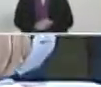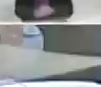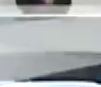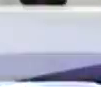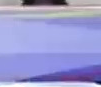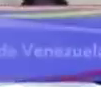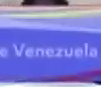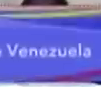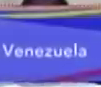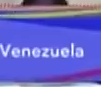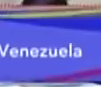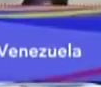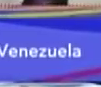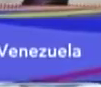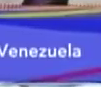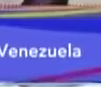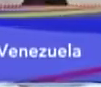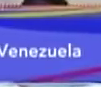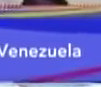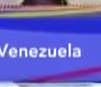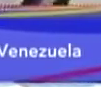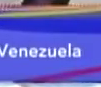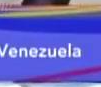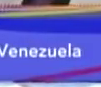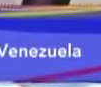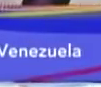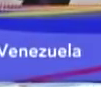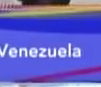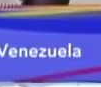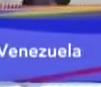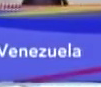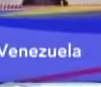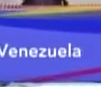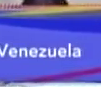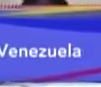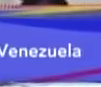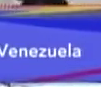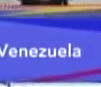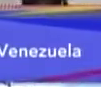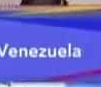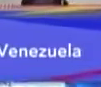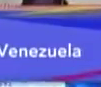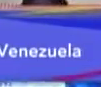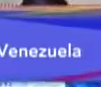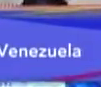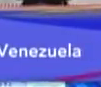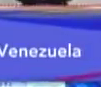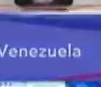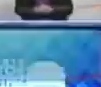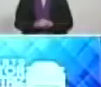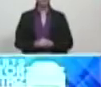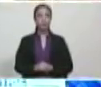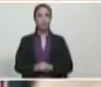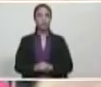trabajadoras, a los alcaldes y a las alcaldesas del estado de Aragua, mi saludo.